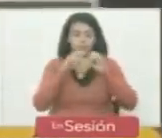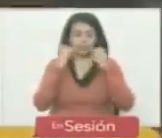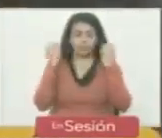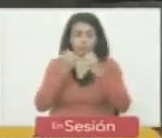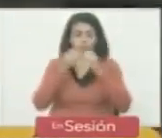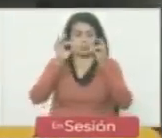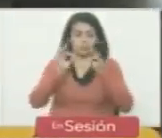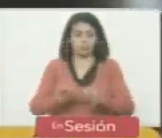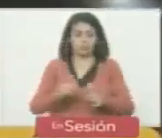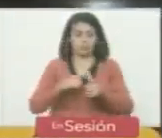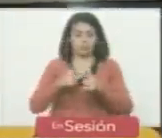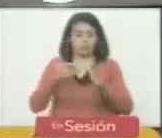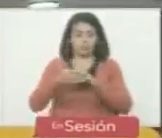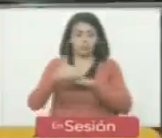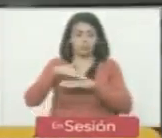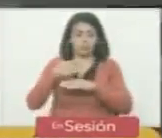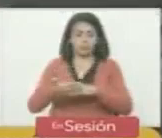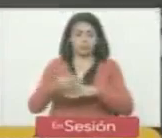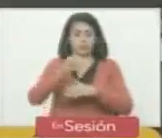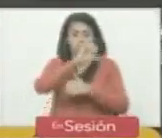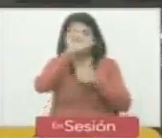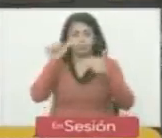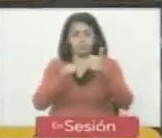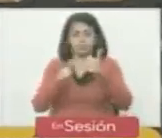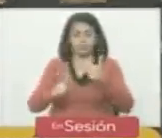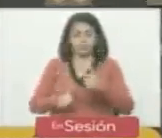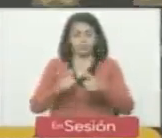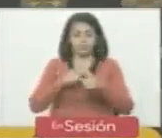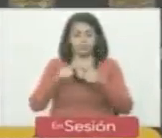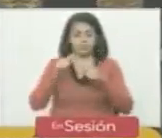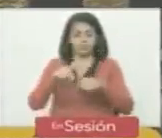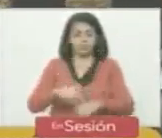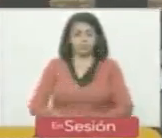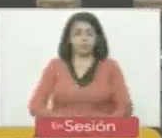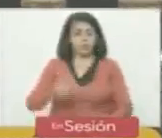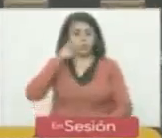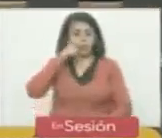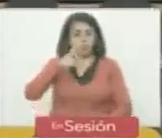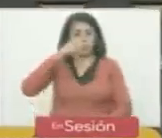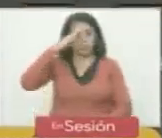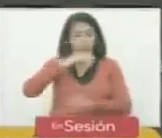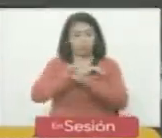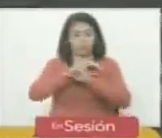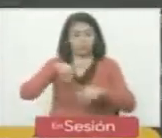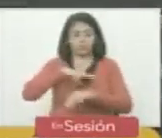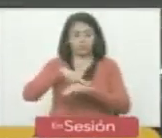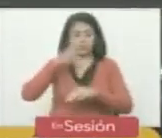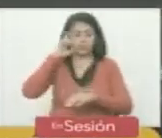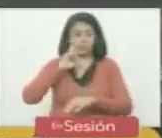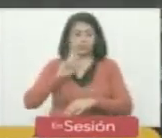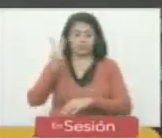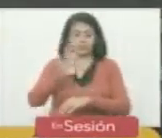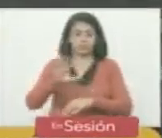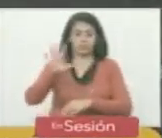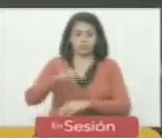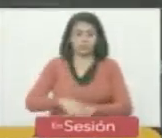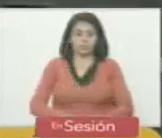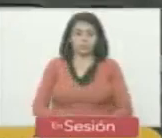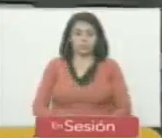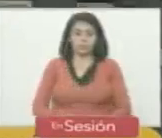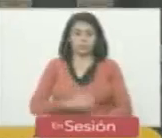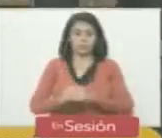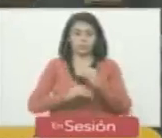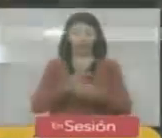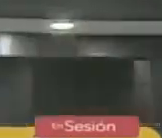generales, oficiales superiores, oficiales subalternos, Guardia Nacional Bolivariana de Venezuela, para